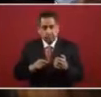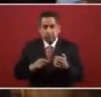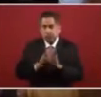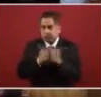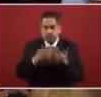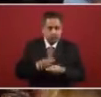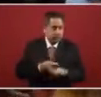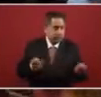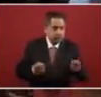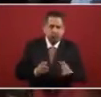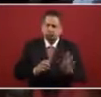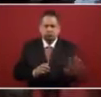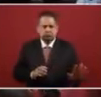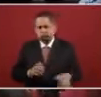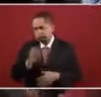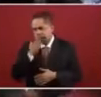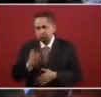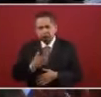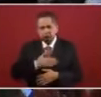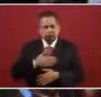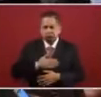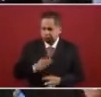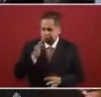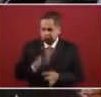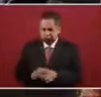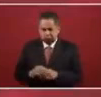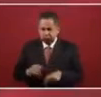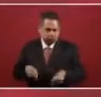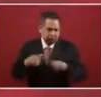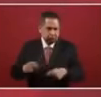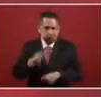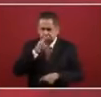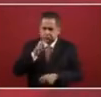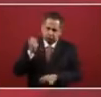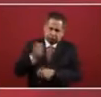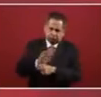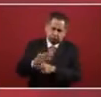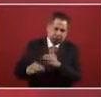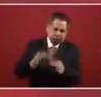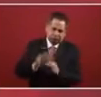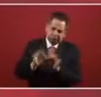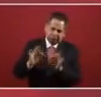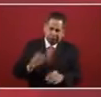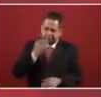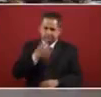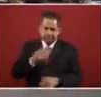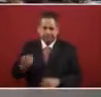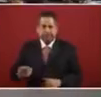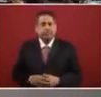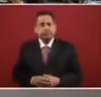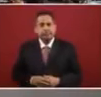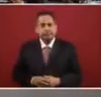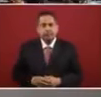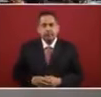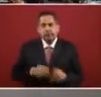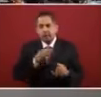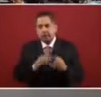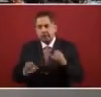anteriores, podemos decir que es una de las entregas más a tiempo y más completas. Y finalmente, para el